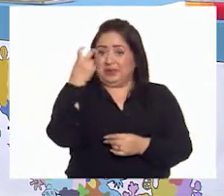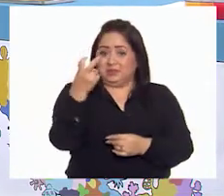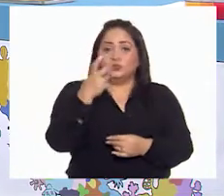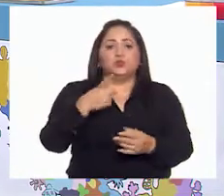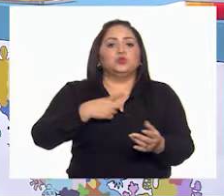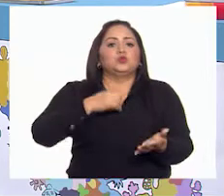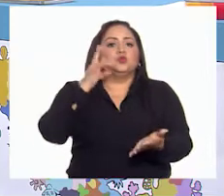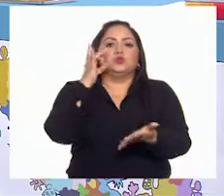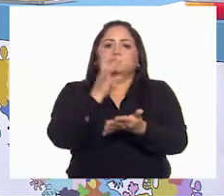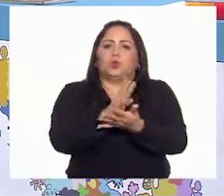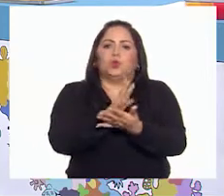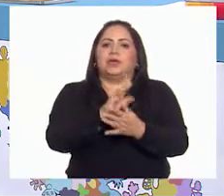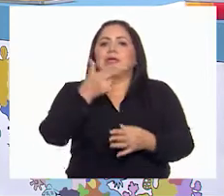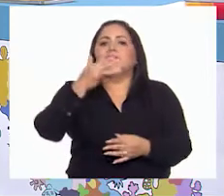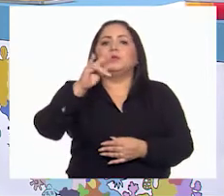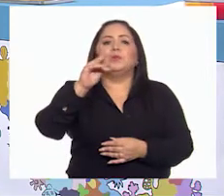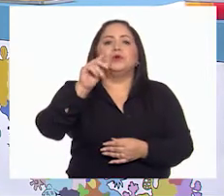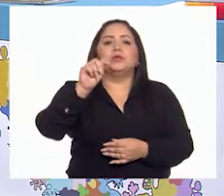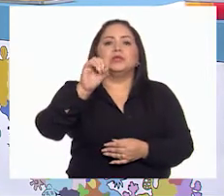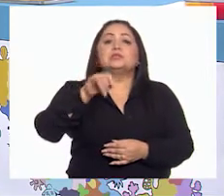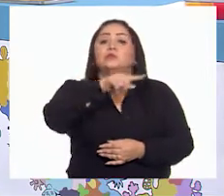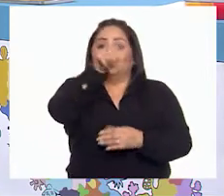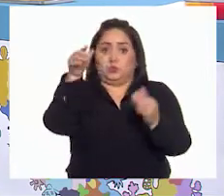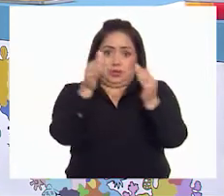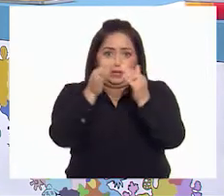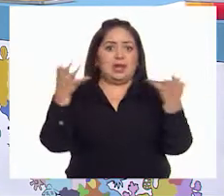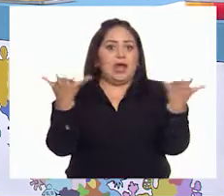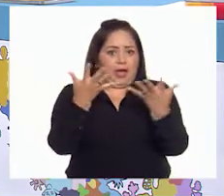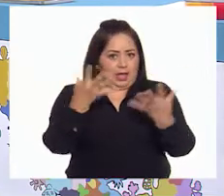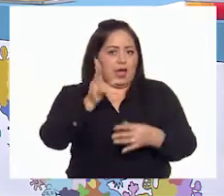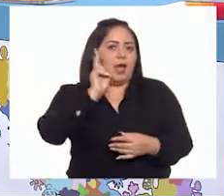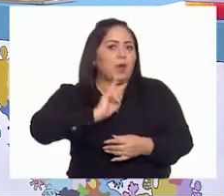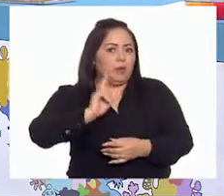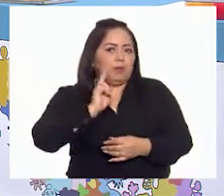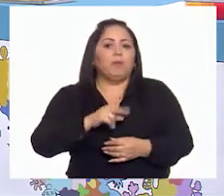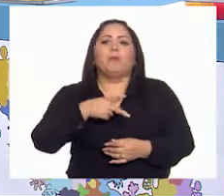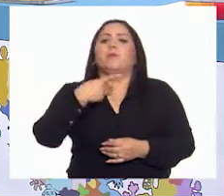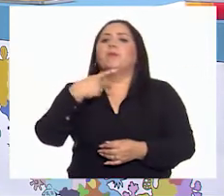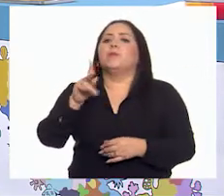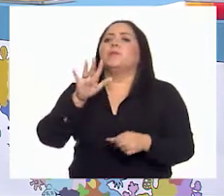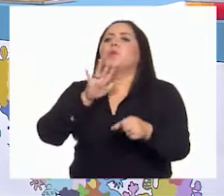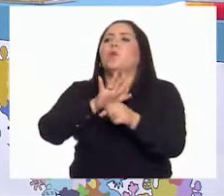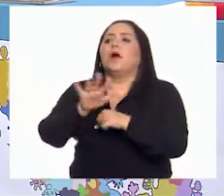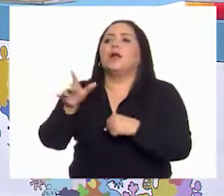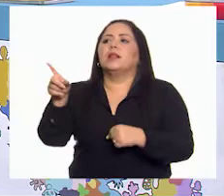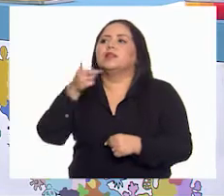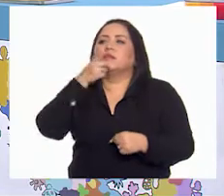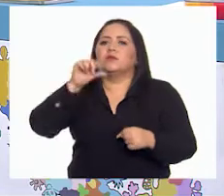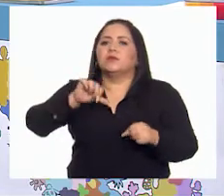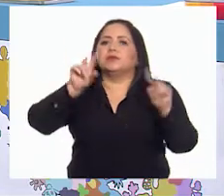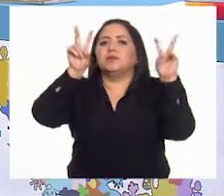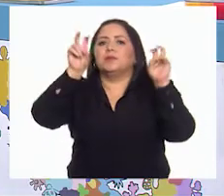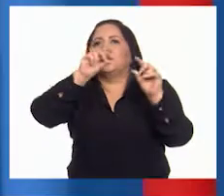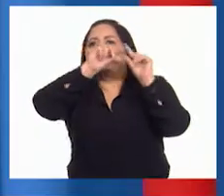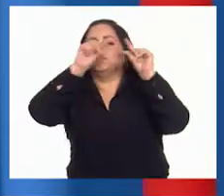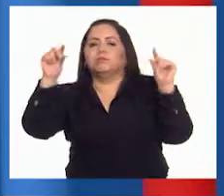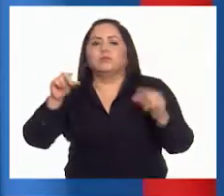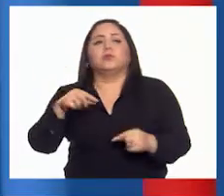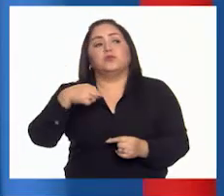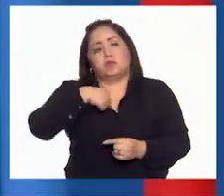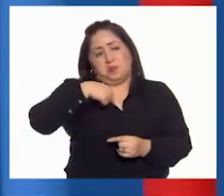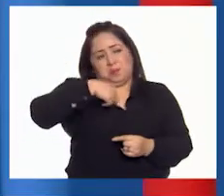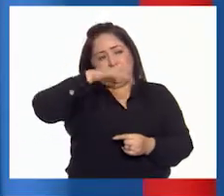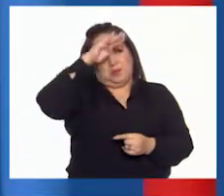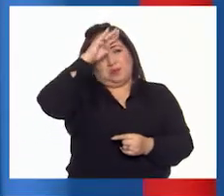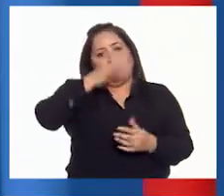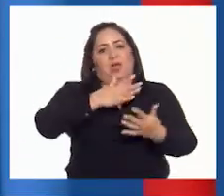solo una hipótesis. En casa, hagan la suya. ¿Cuál dirías que es el tema del poema? Considero